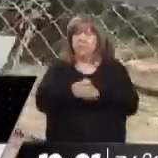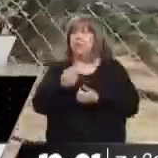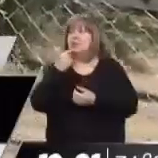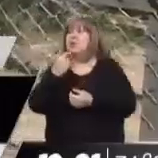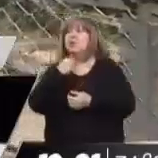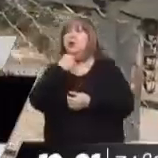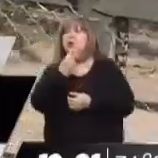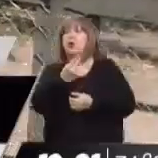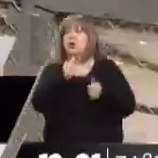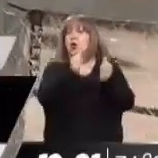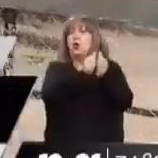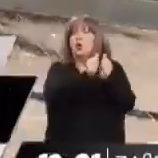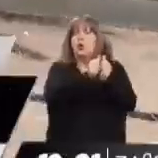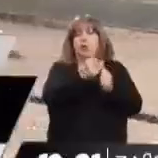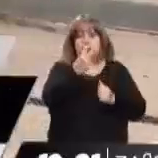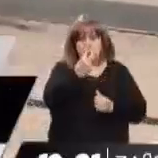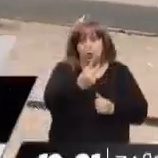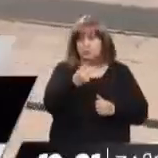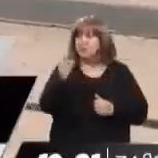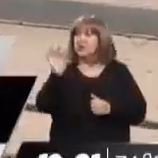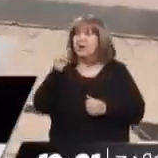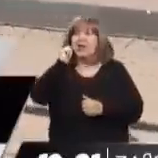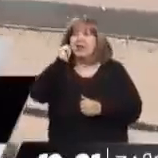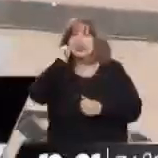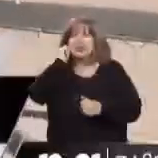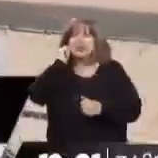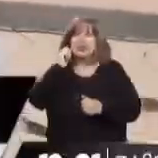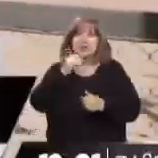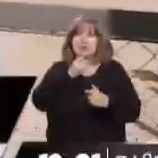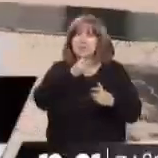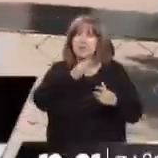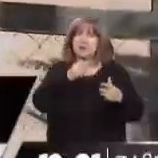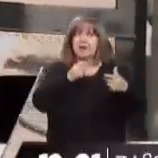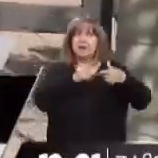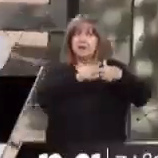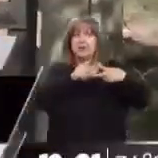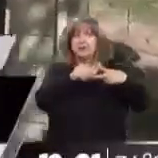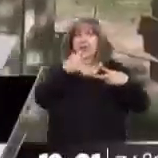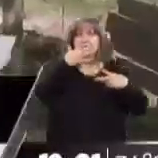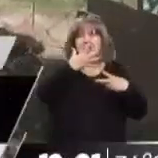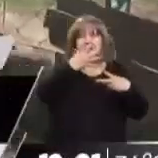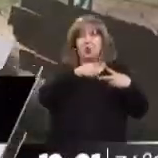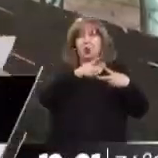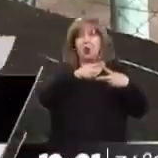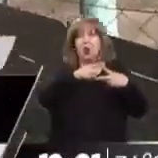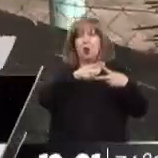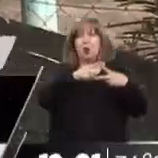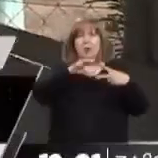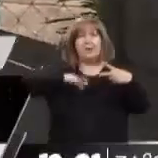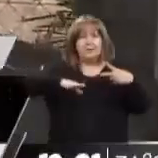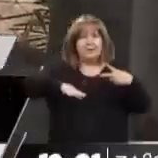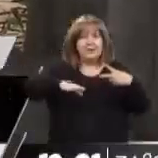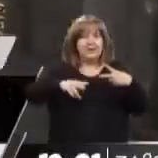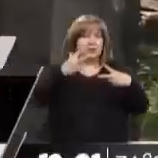común? Dos. Tienen dos hijos en común. ¿De qué edades? Calculo que entre 5 o 6, y el más grande y el más